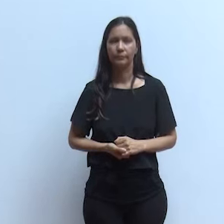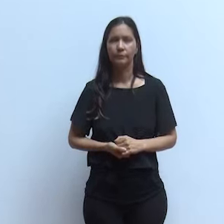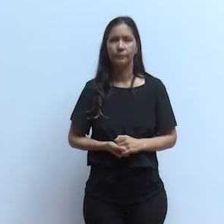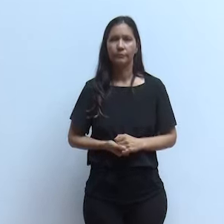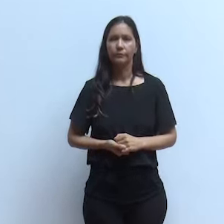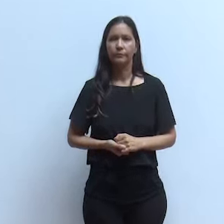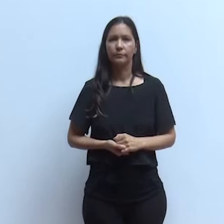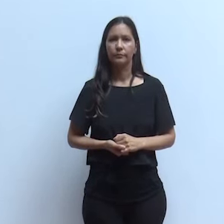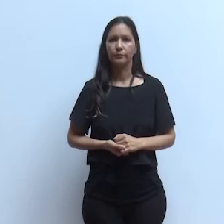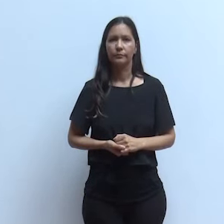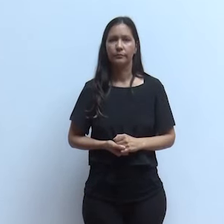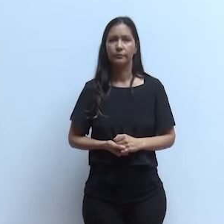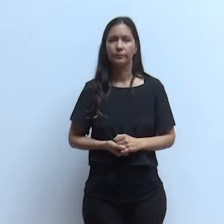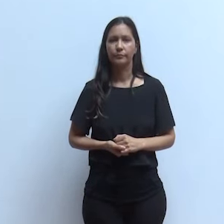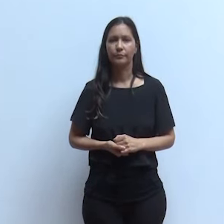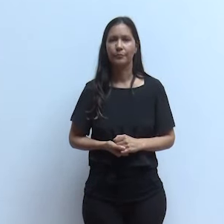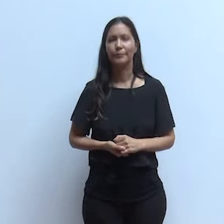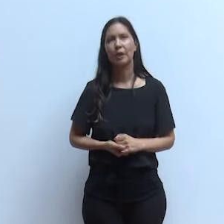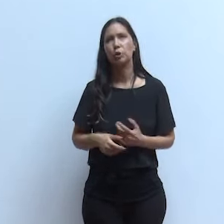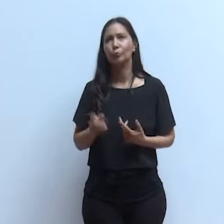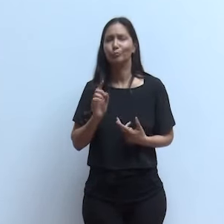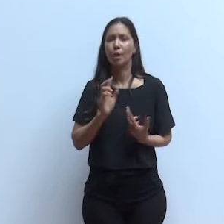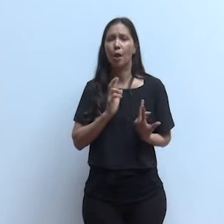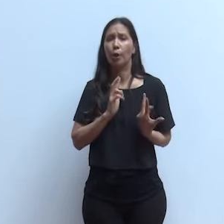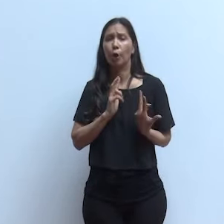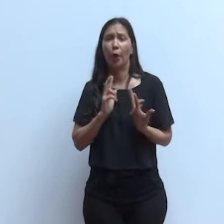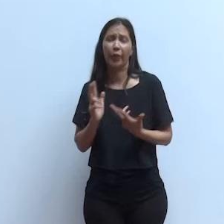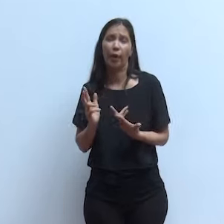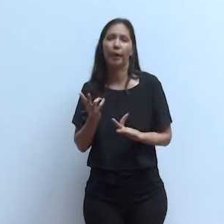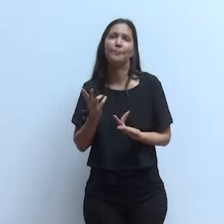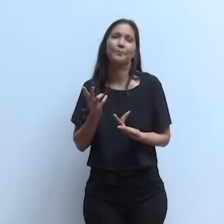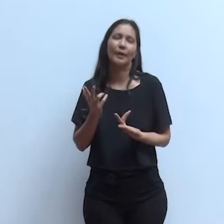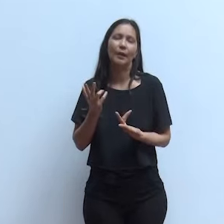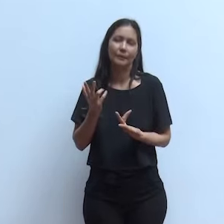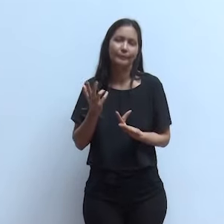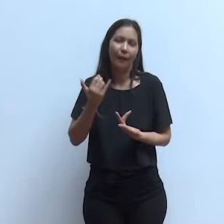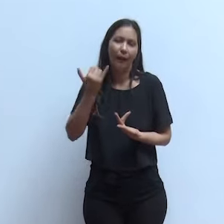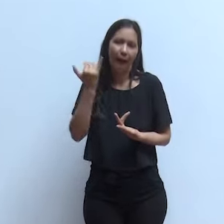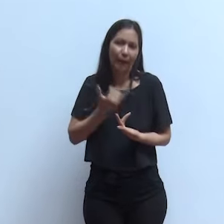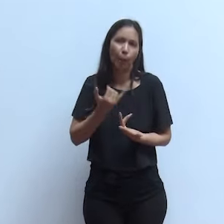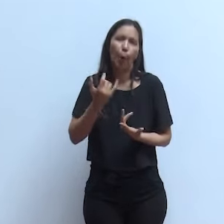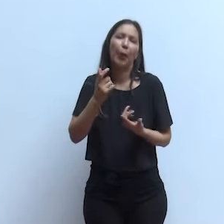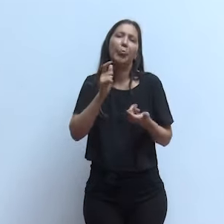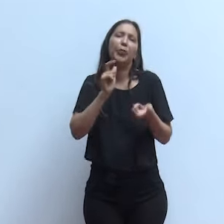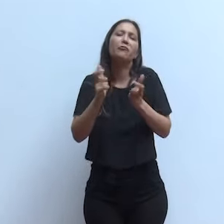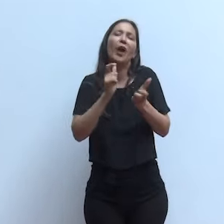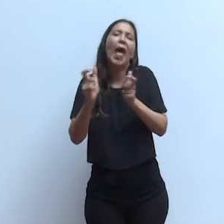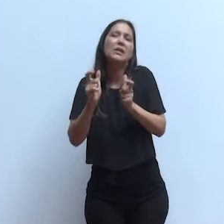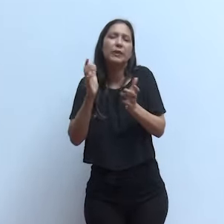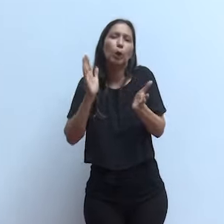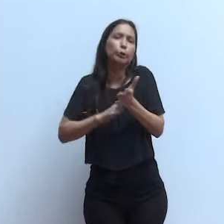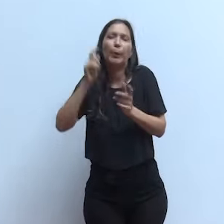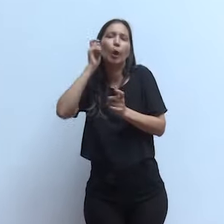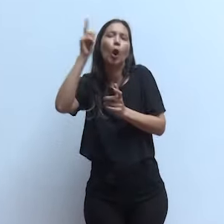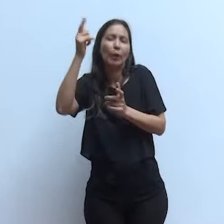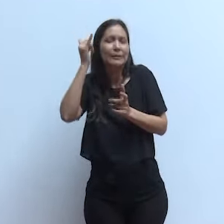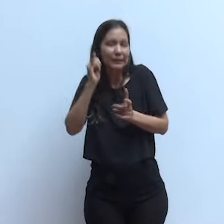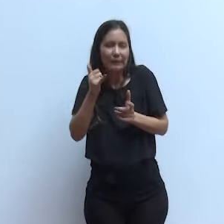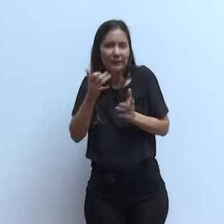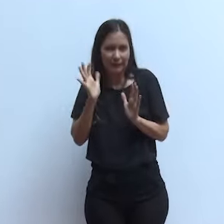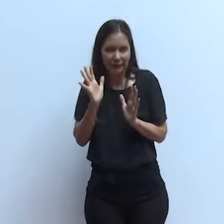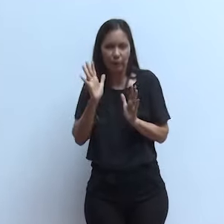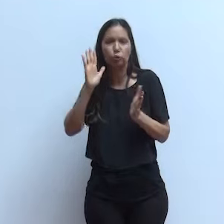no no no digo que que no existan diferencias idiol nóg o afinidades en las ideas entre la votante de mi